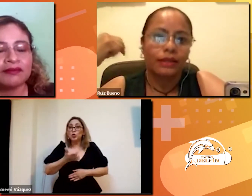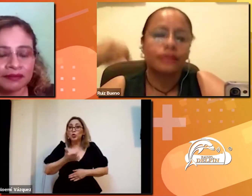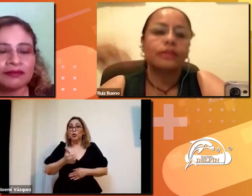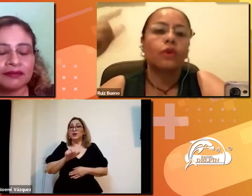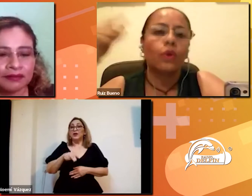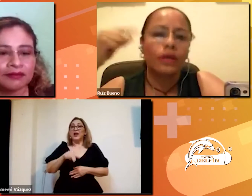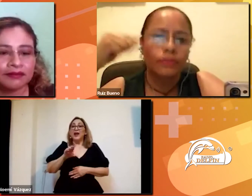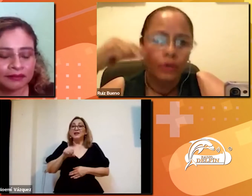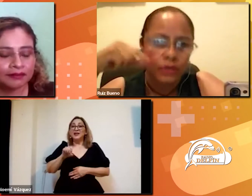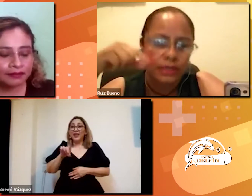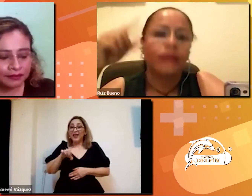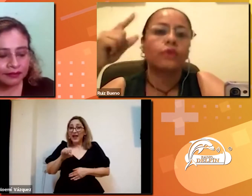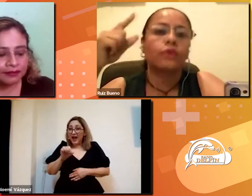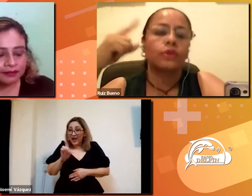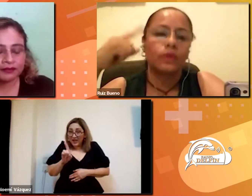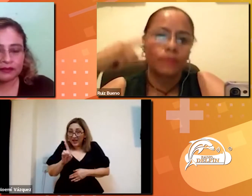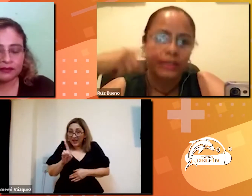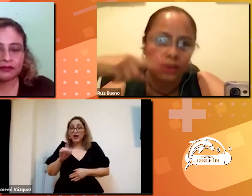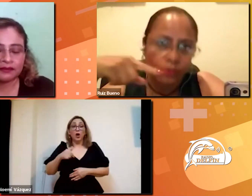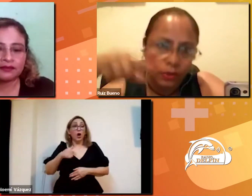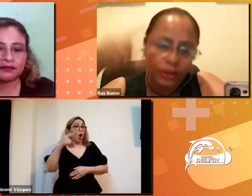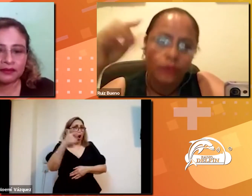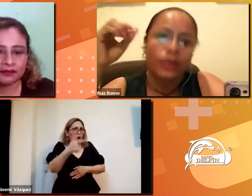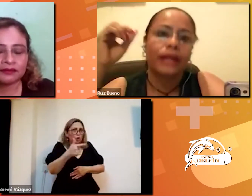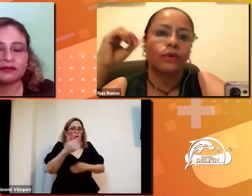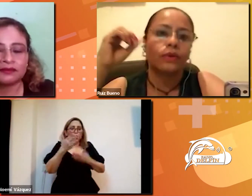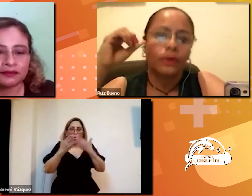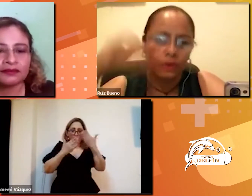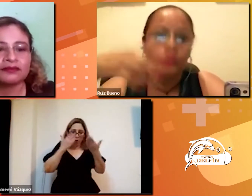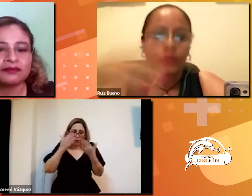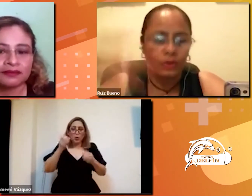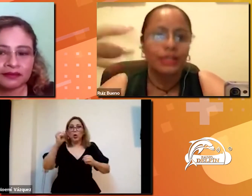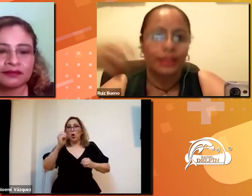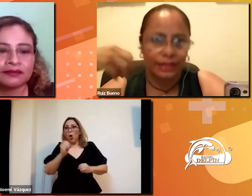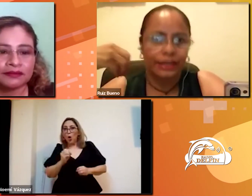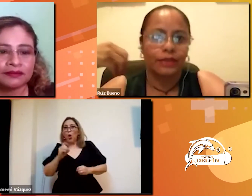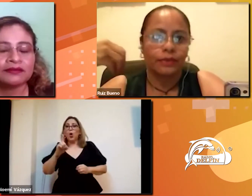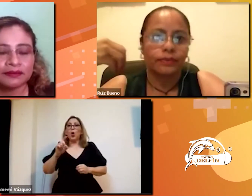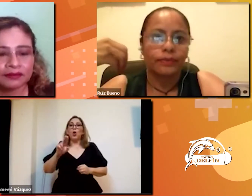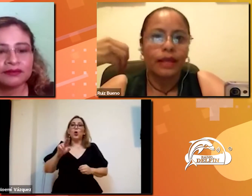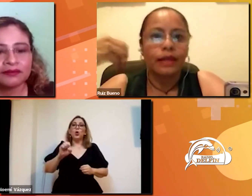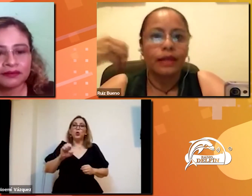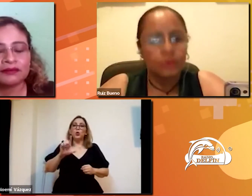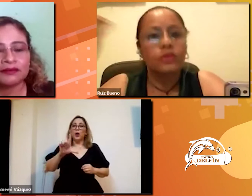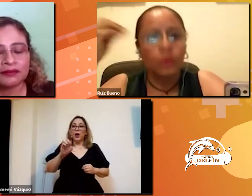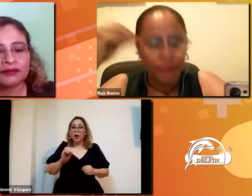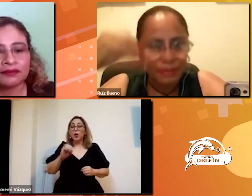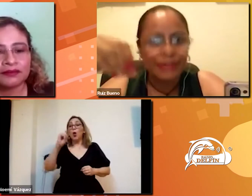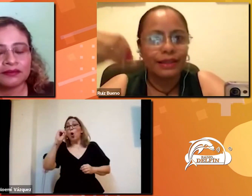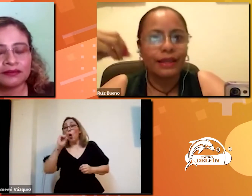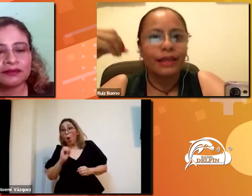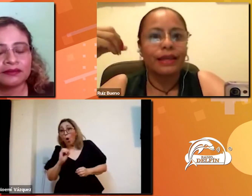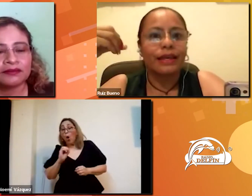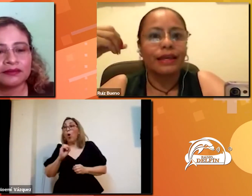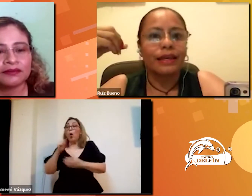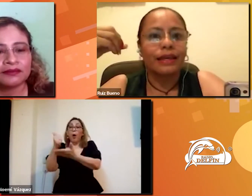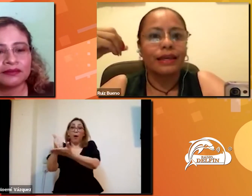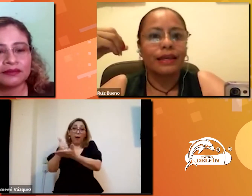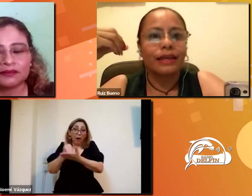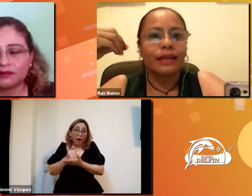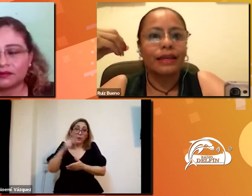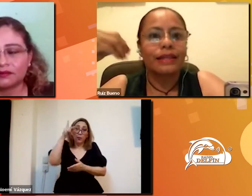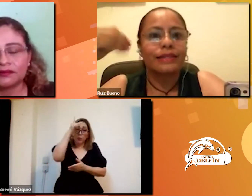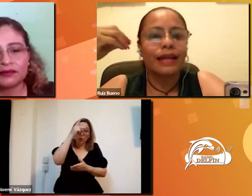personal, si no lo has procesado, si no has pasado por el duelo, ¿no? Cuando es adquirido. Entonces, obviamente,